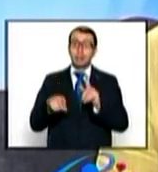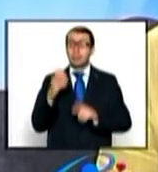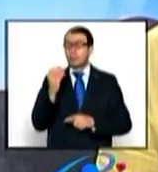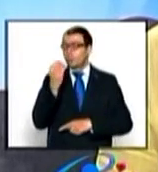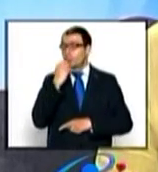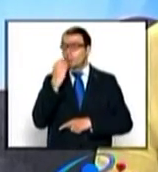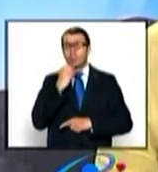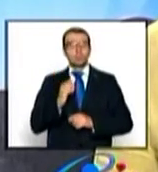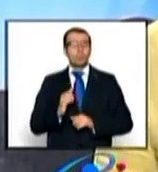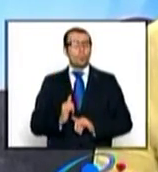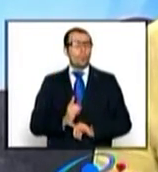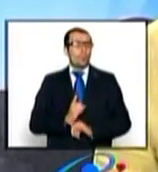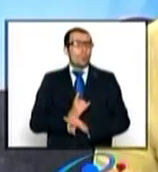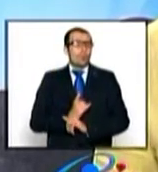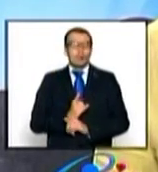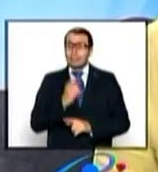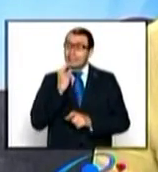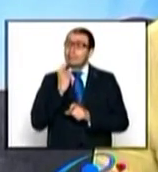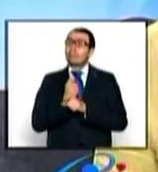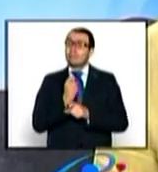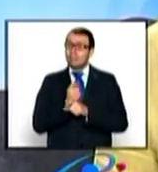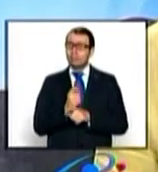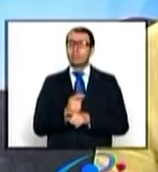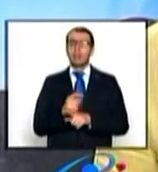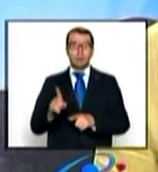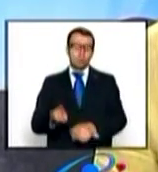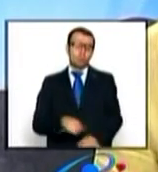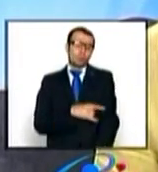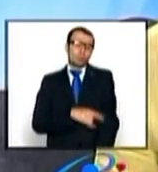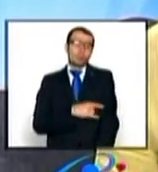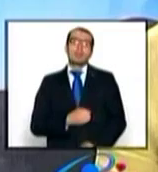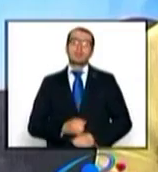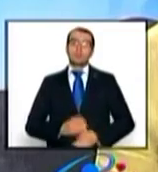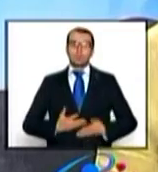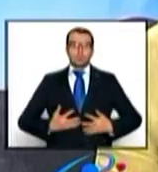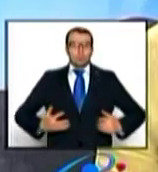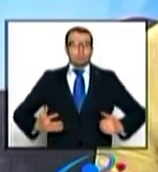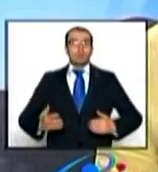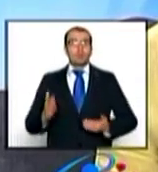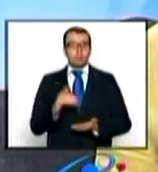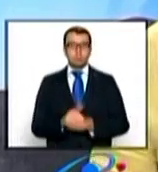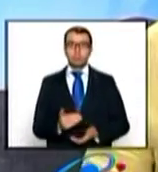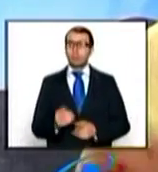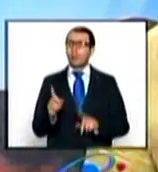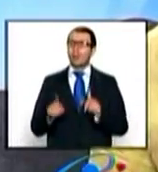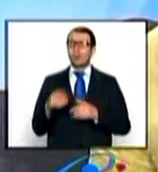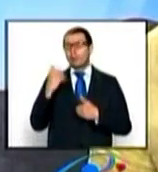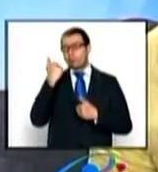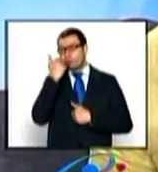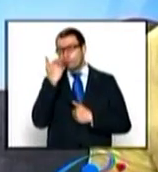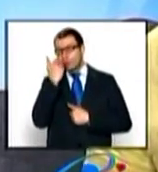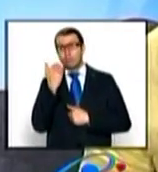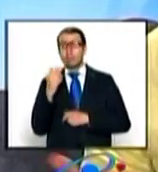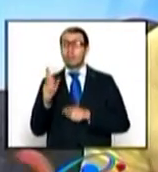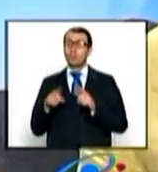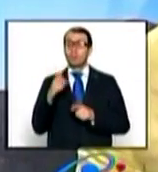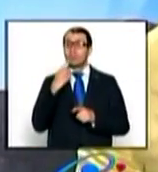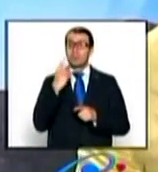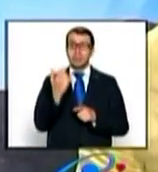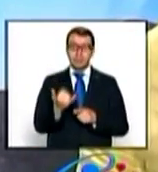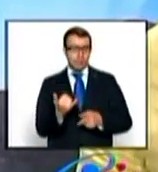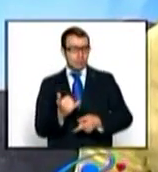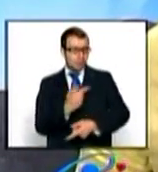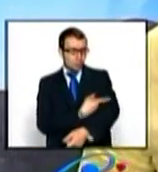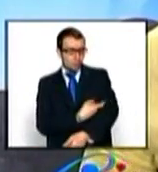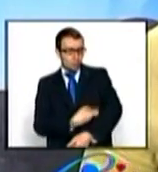general y otros que presentan una serie de procesos patológicos. Y se habla mucho de la sangre, se habla de los